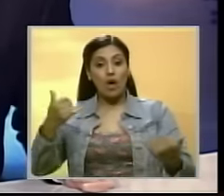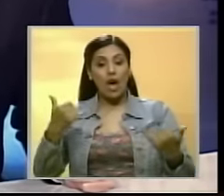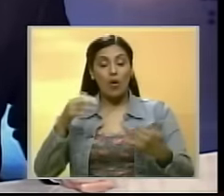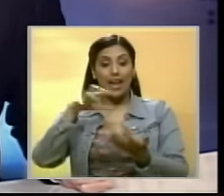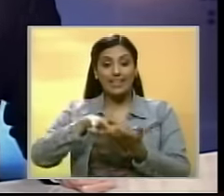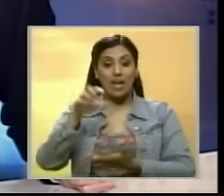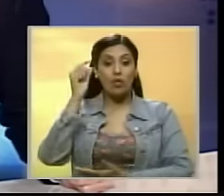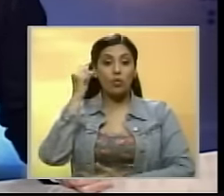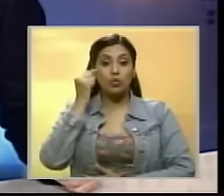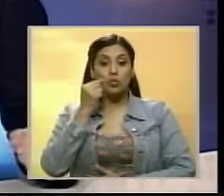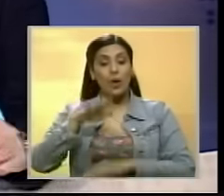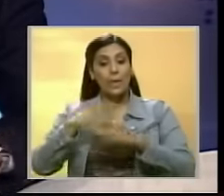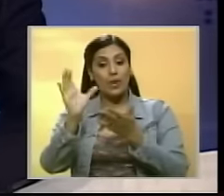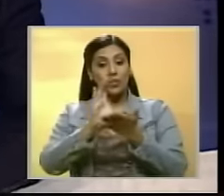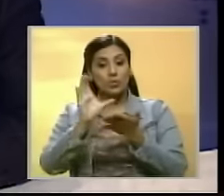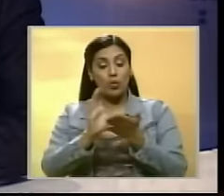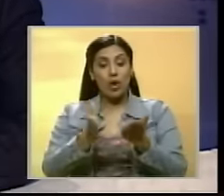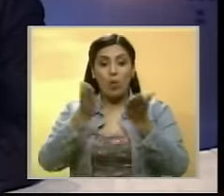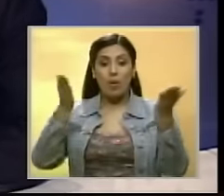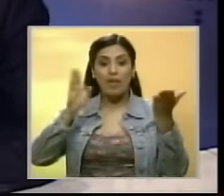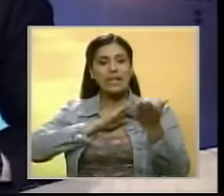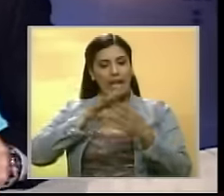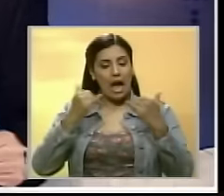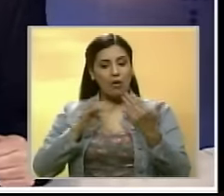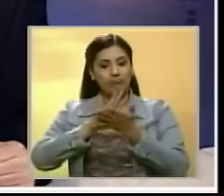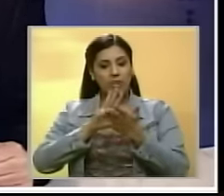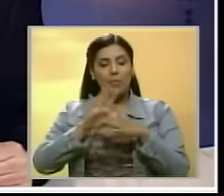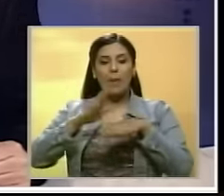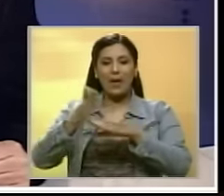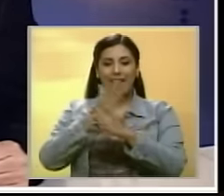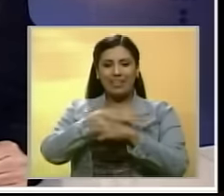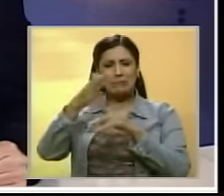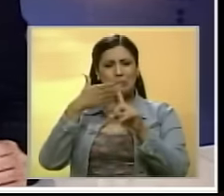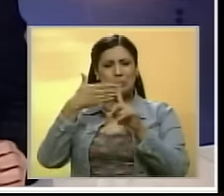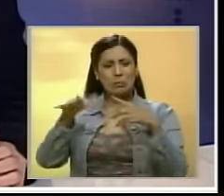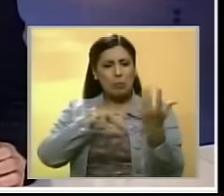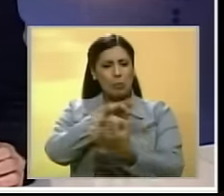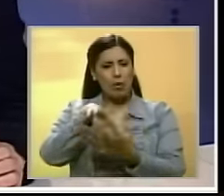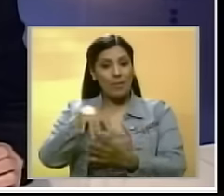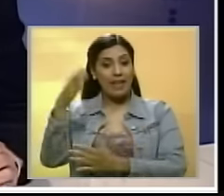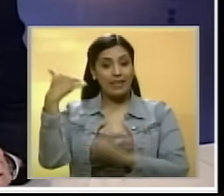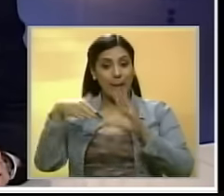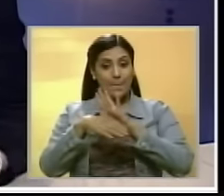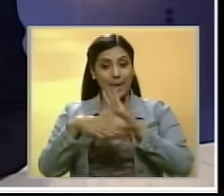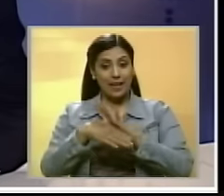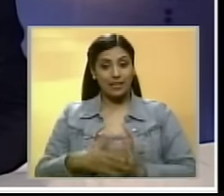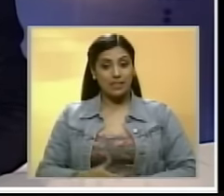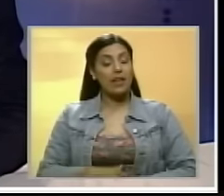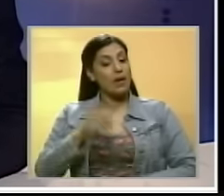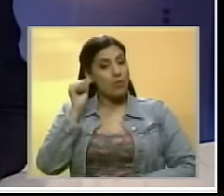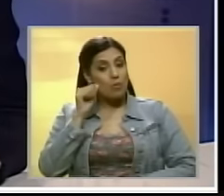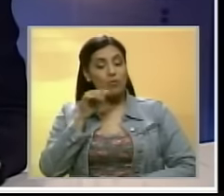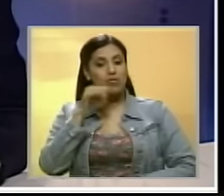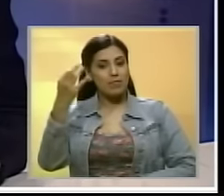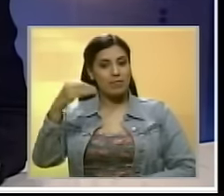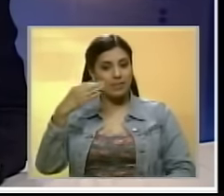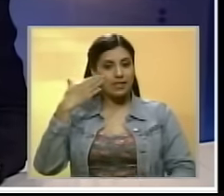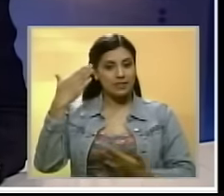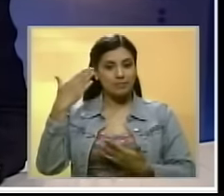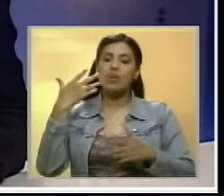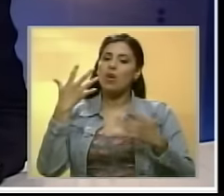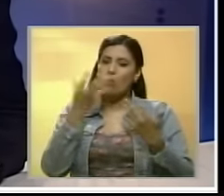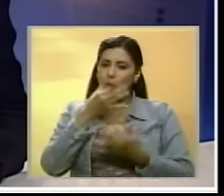Estado sucre porque la ciudad de cumaná retoma la Calma luego de los hechos violentos enregistrar Este martes Joan Natalie Ceballos nos tiene los